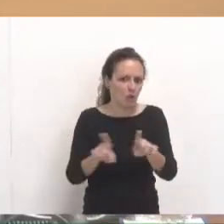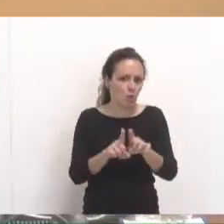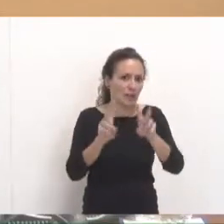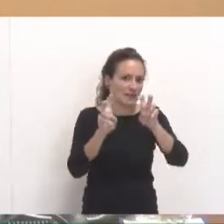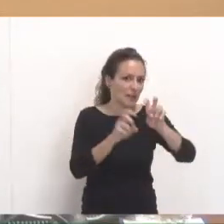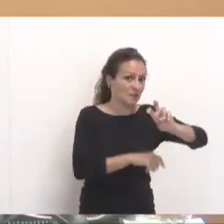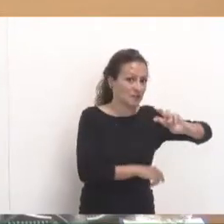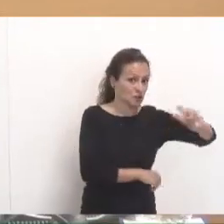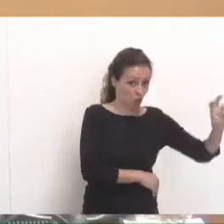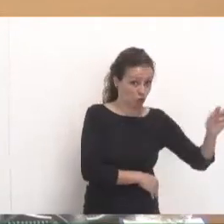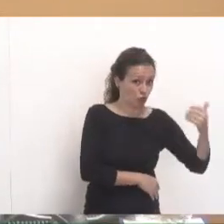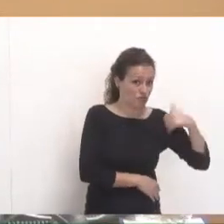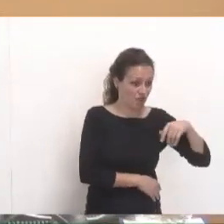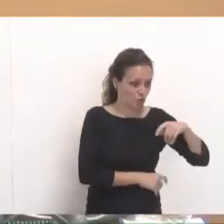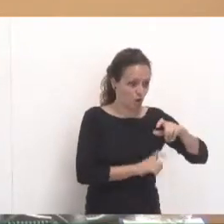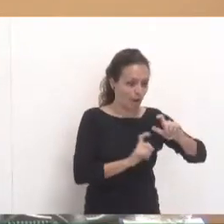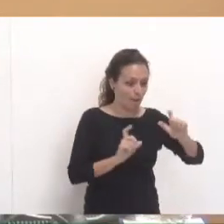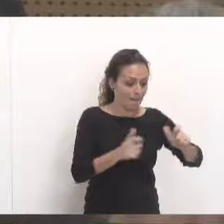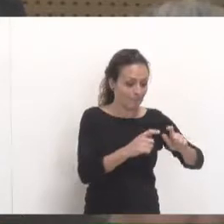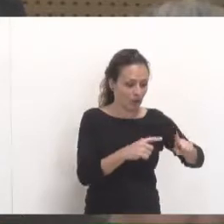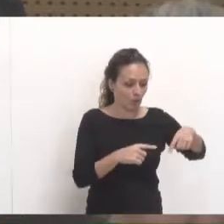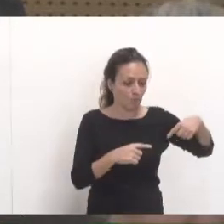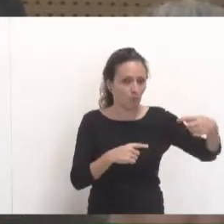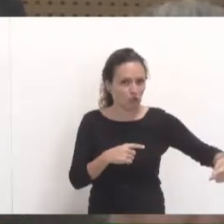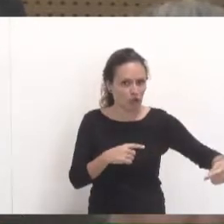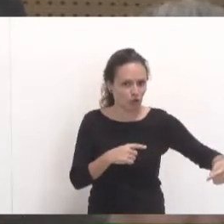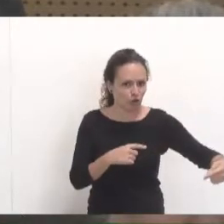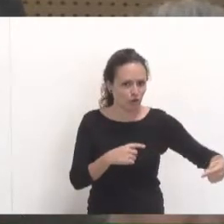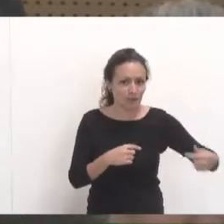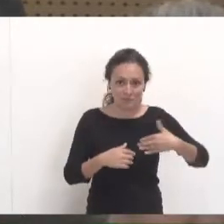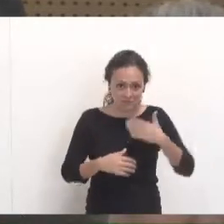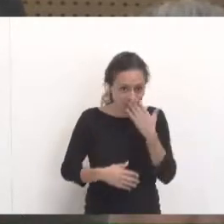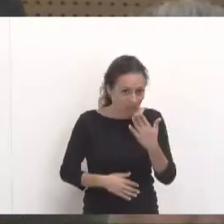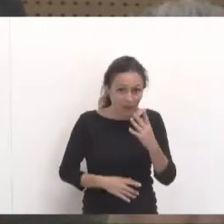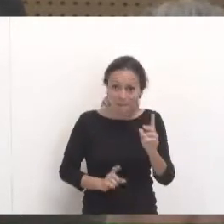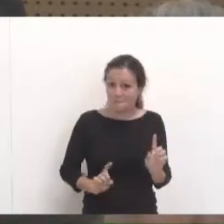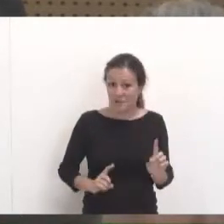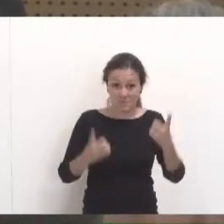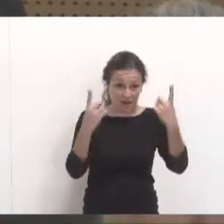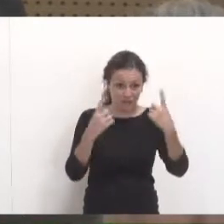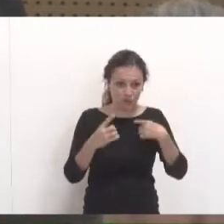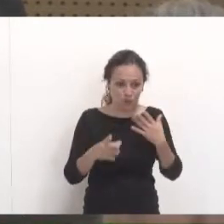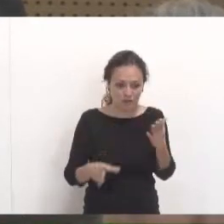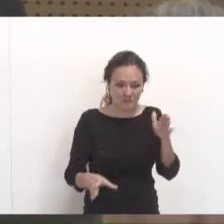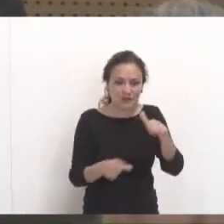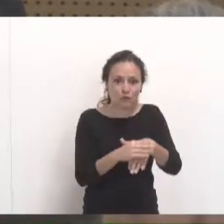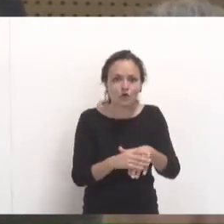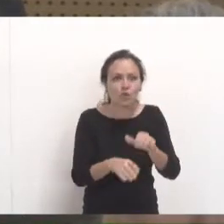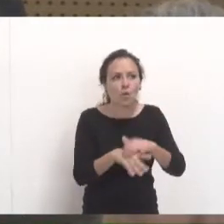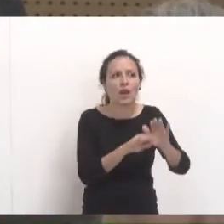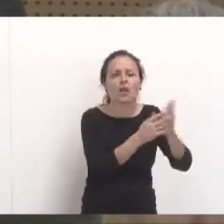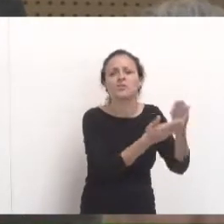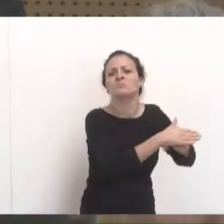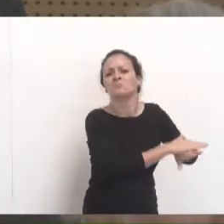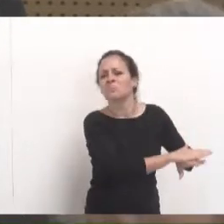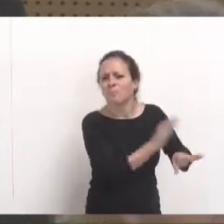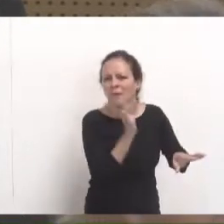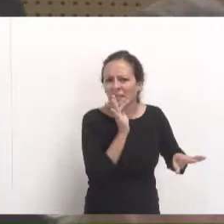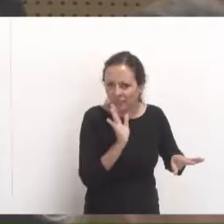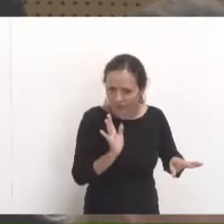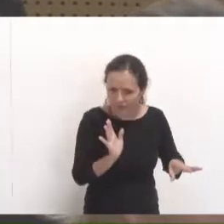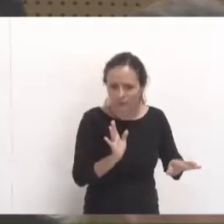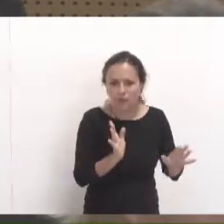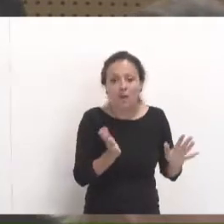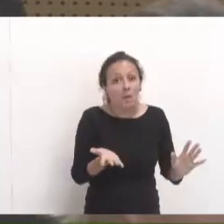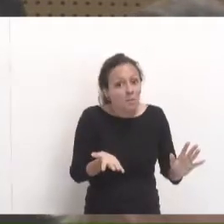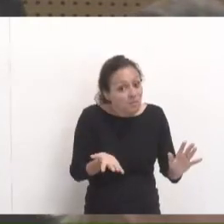temas, llevado a plenos posteriores, es la primera vez, al menos, que recordemos que se vota el dejar sobre la mesa. En cualquier caso, nos